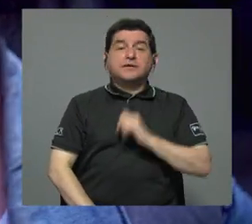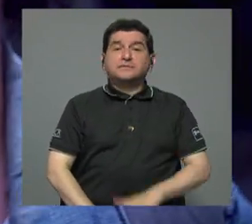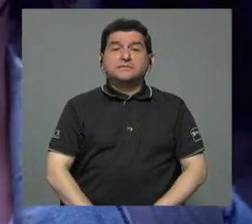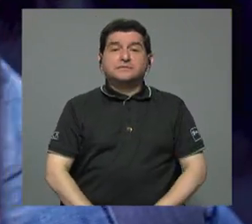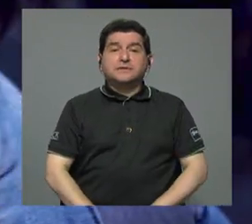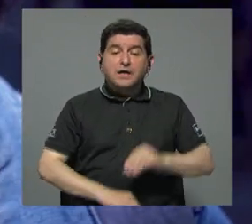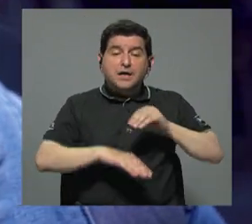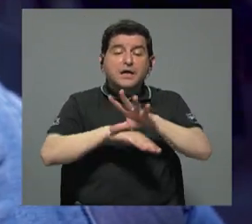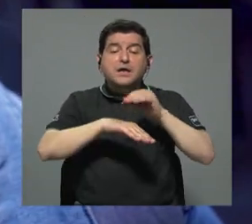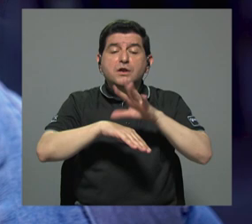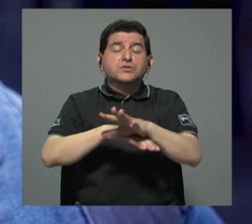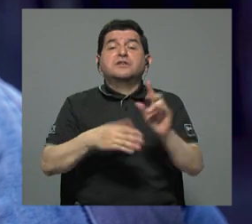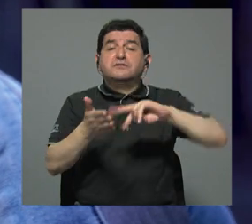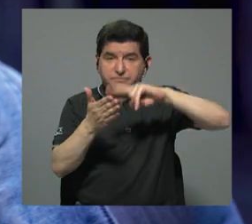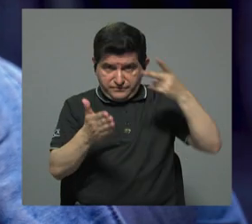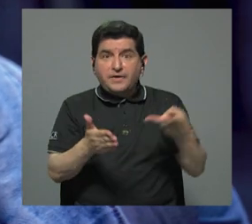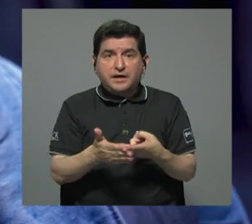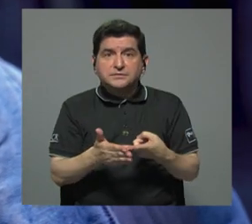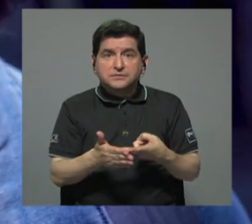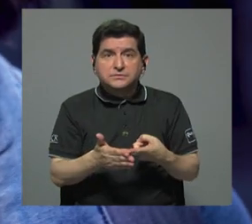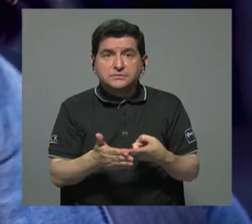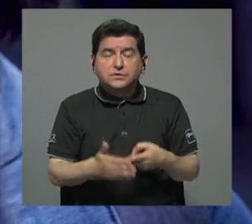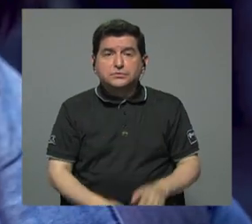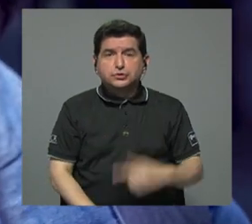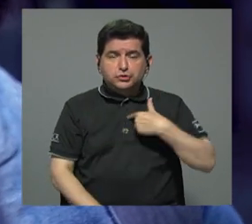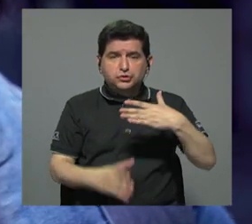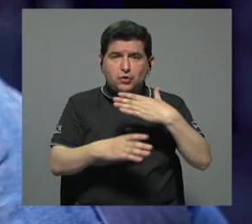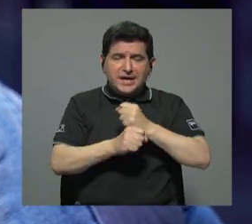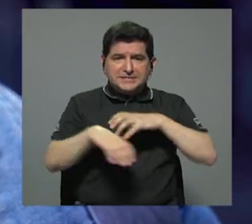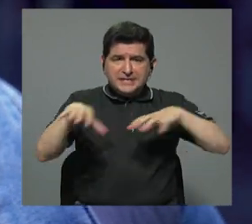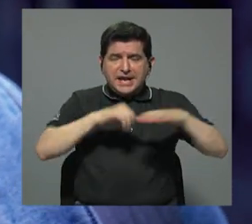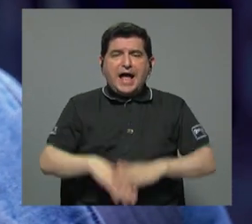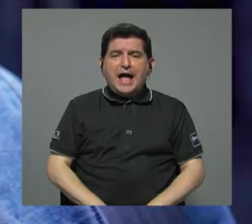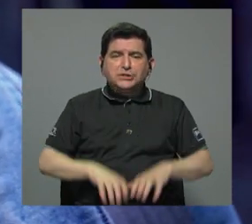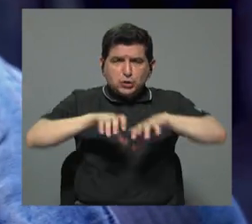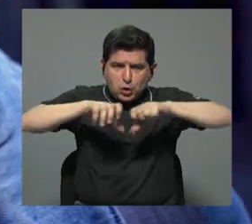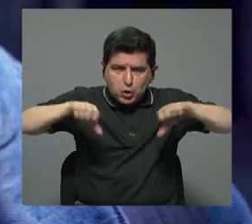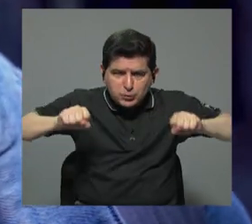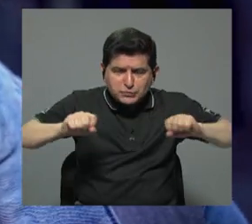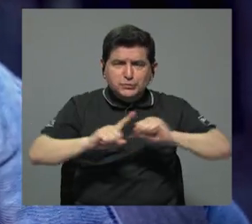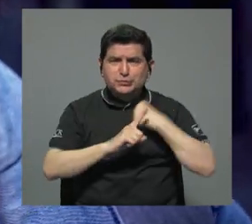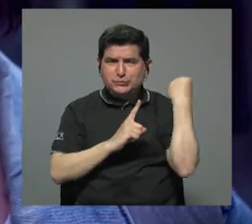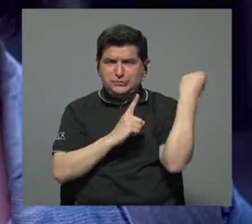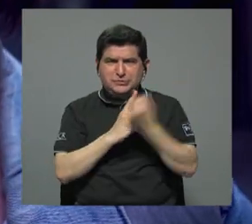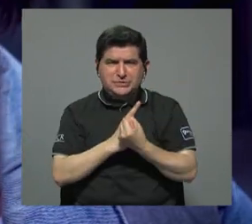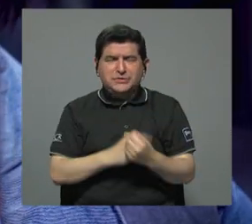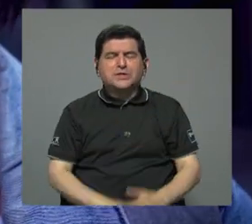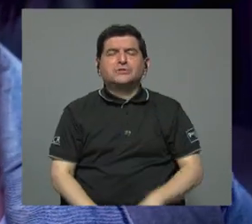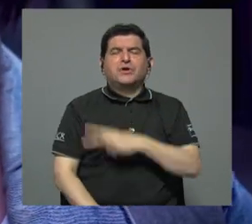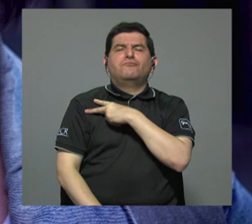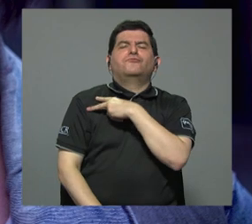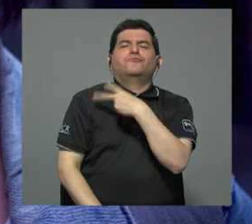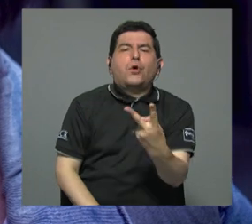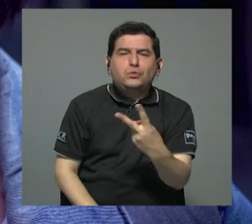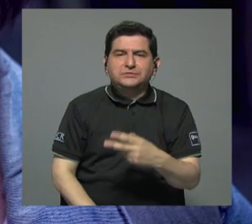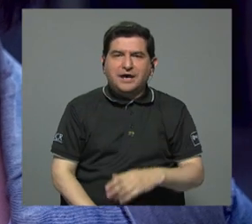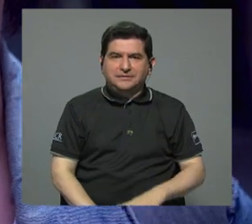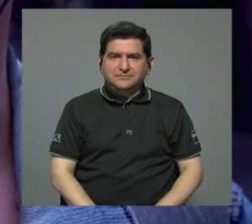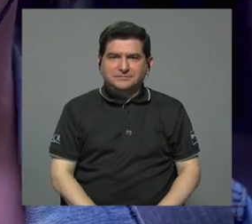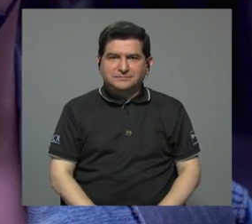la consecuencia que podría conllevar el el cometer un acto de corrupción creo que está una cuestión muy de voluntad de